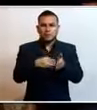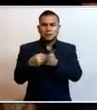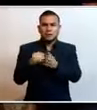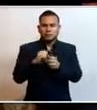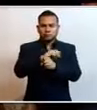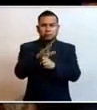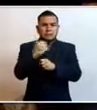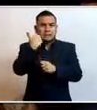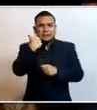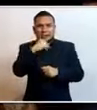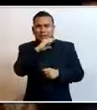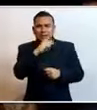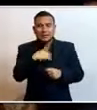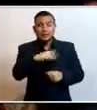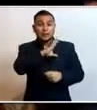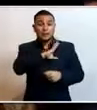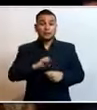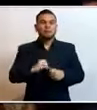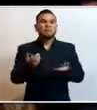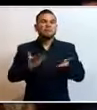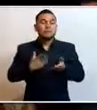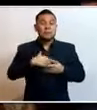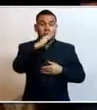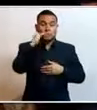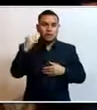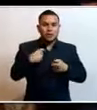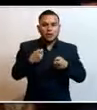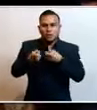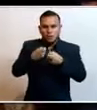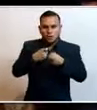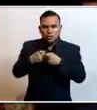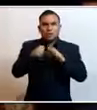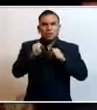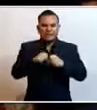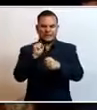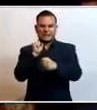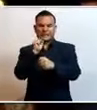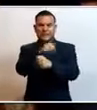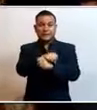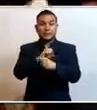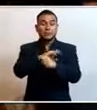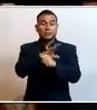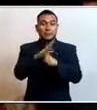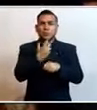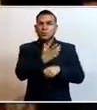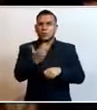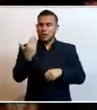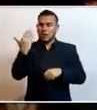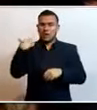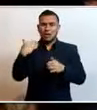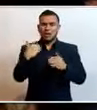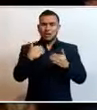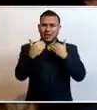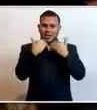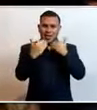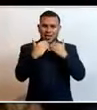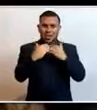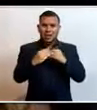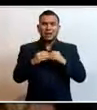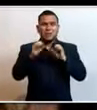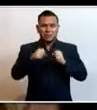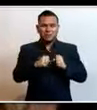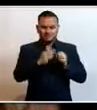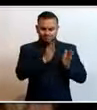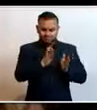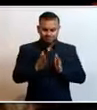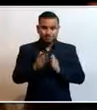El Salvador ha sido uno de los países que mejor ha manejado la pandemia. Tomamos medidas al principio que fueron criticadas, pero que han